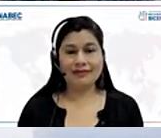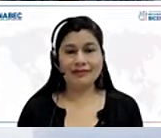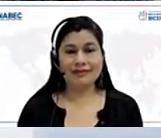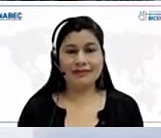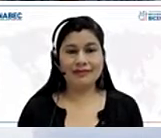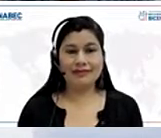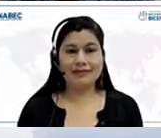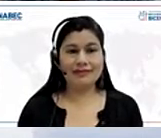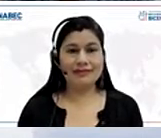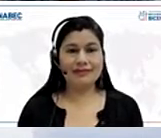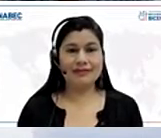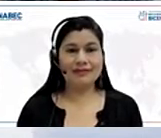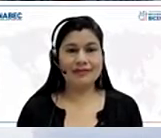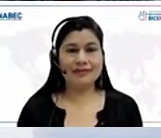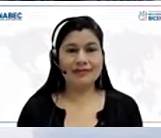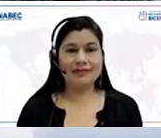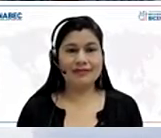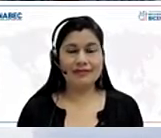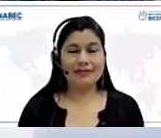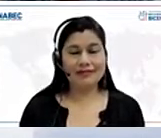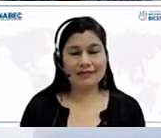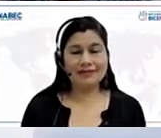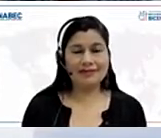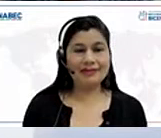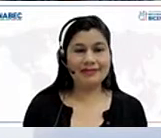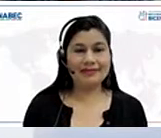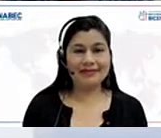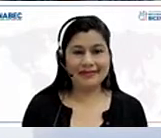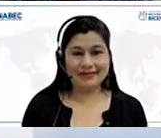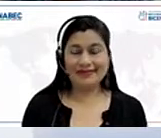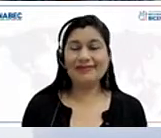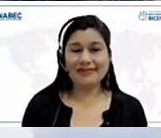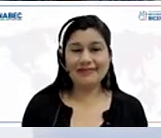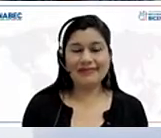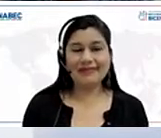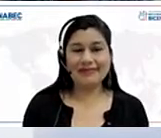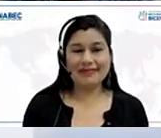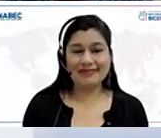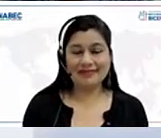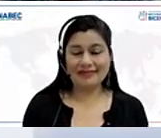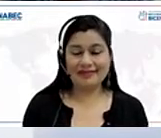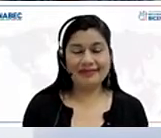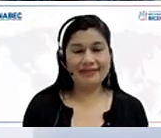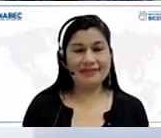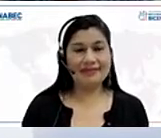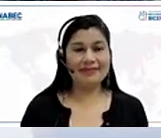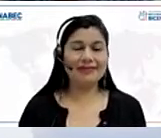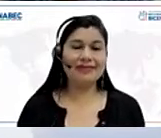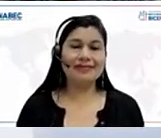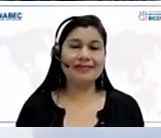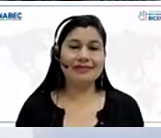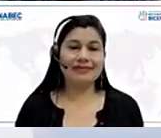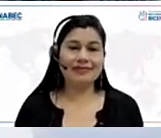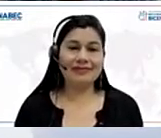¿no? Sí, pero más o menos son esas fechas, ¿no? Nuevamente, no, digamos, en cuanto a nivel